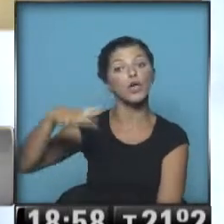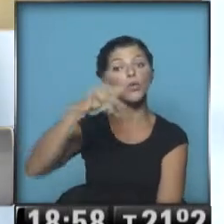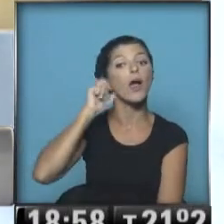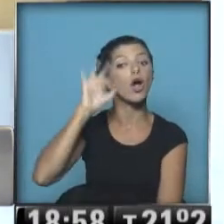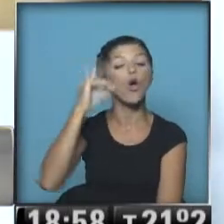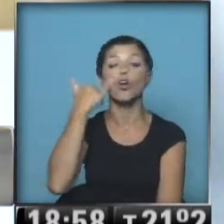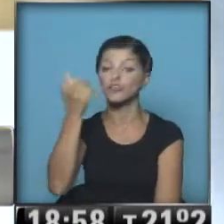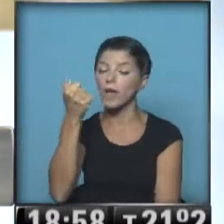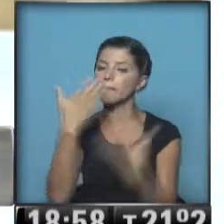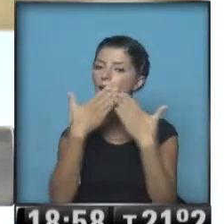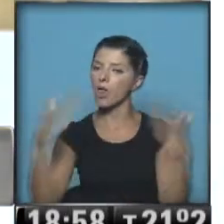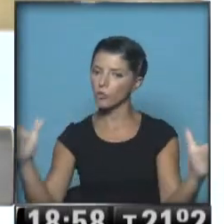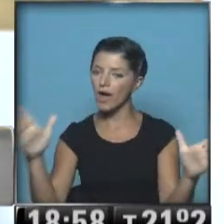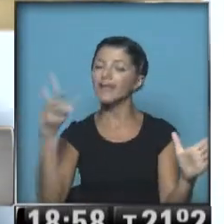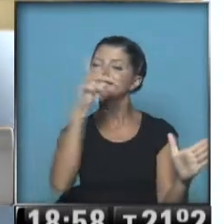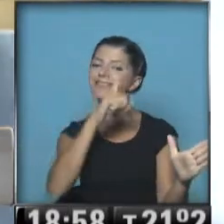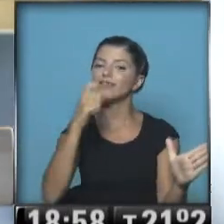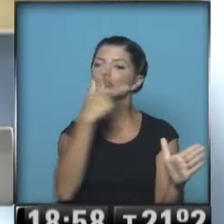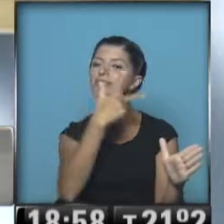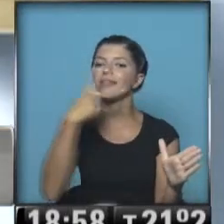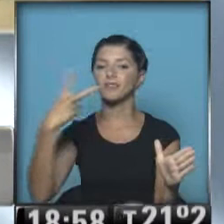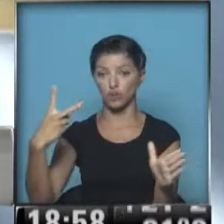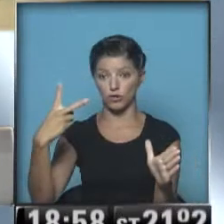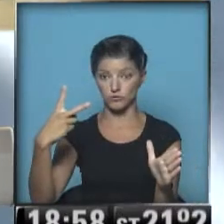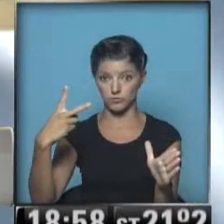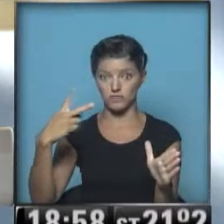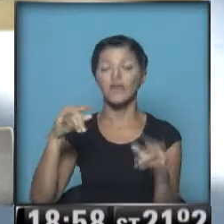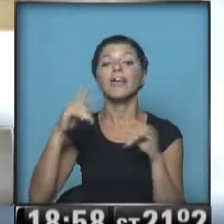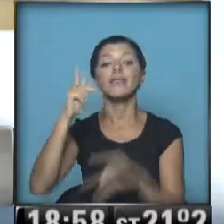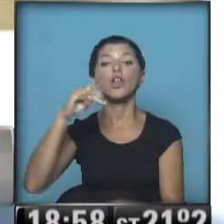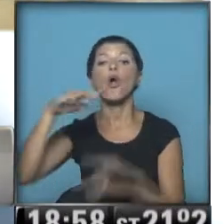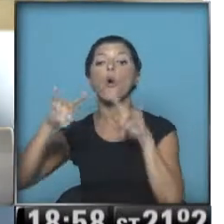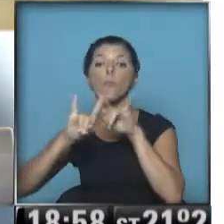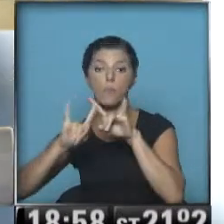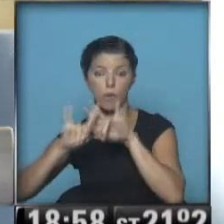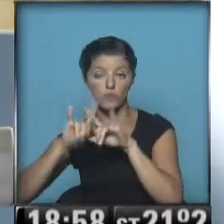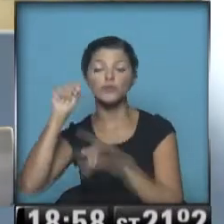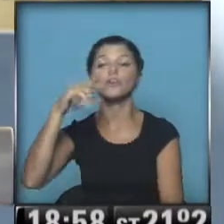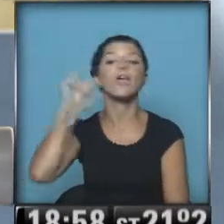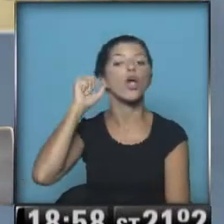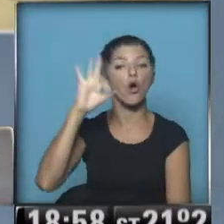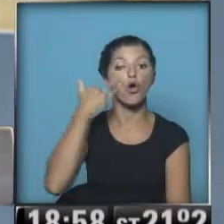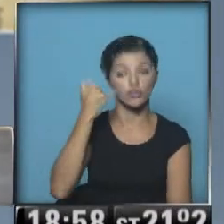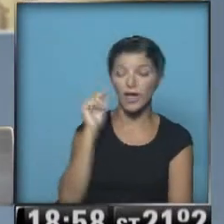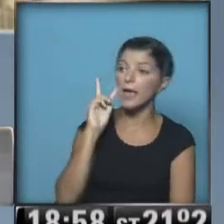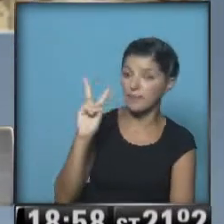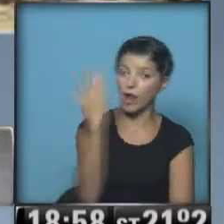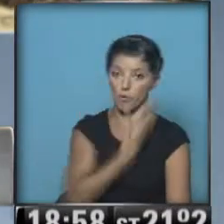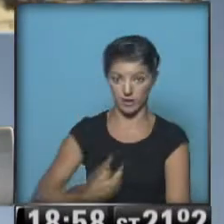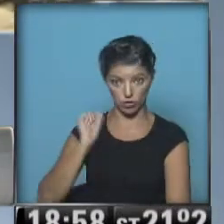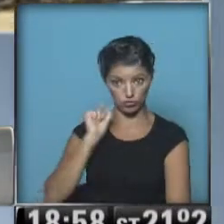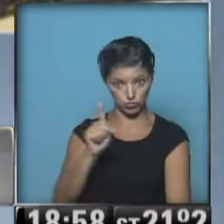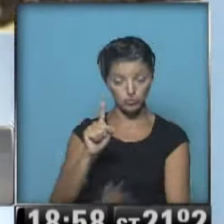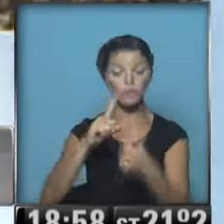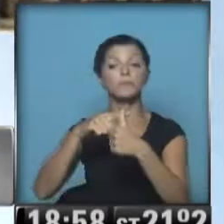para inaugurar juntos la línea de 132 kilovoltios Mercedes-Goya. Allí se encuentran el gobernador de la provincia, Horacio